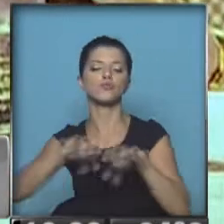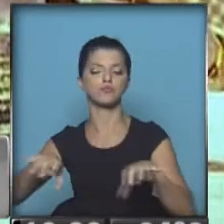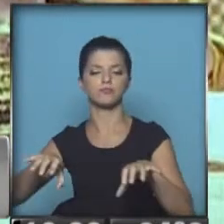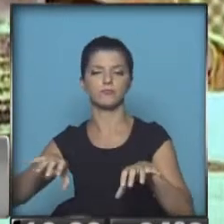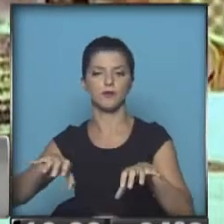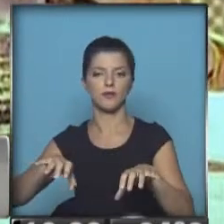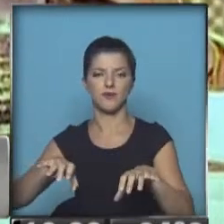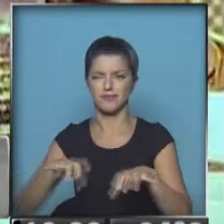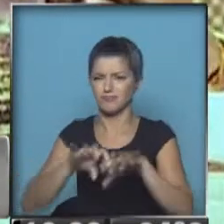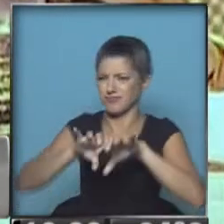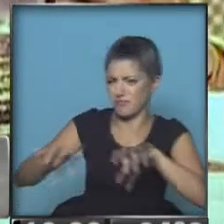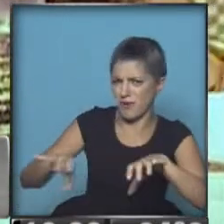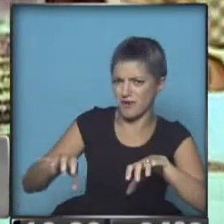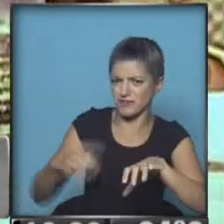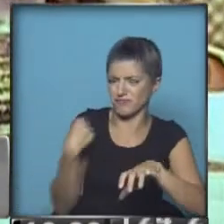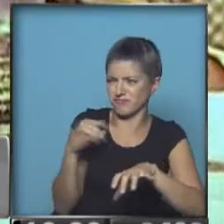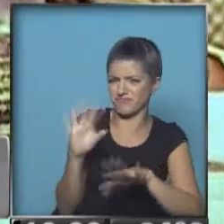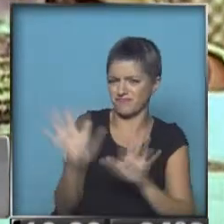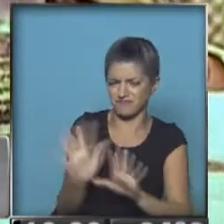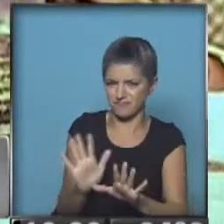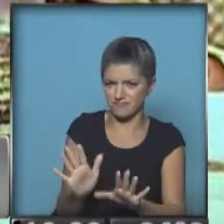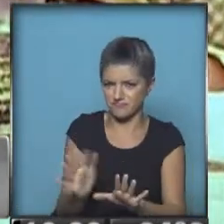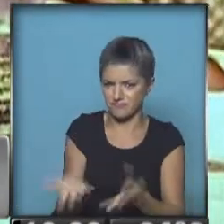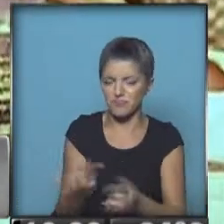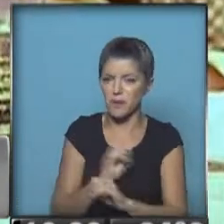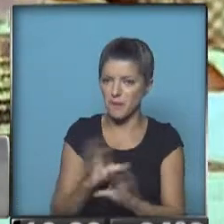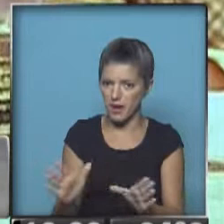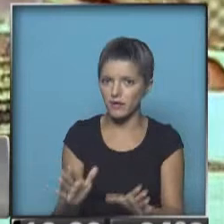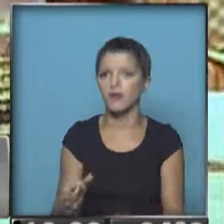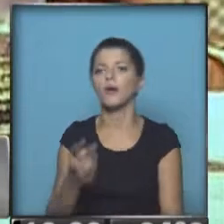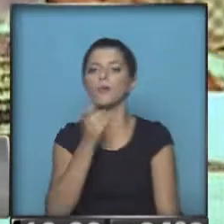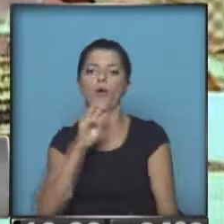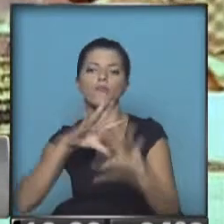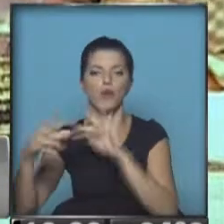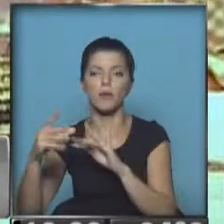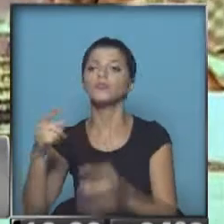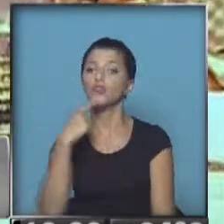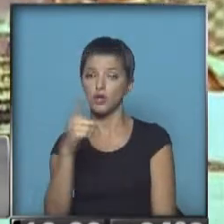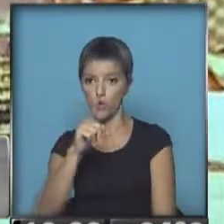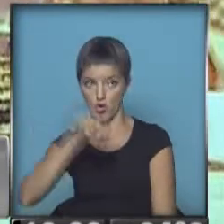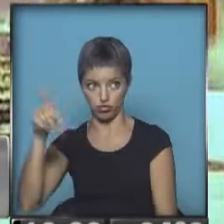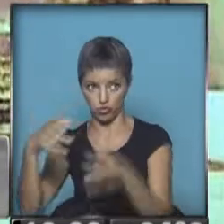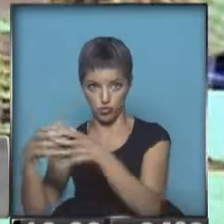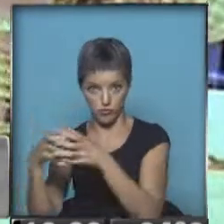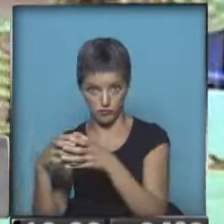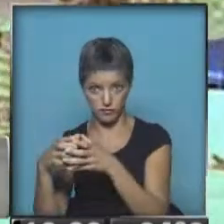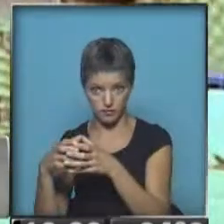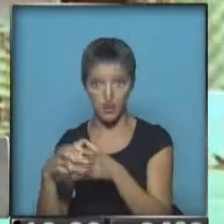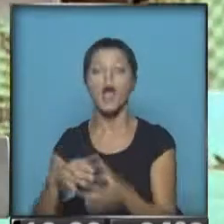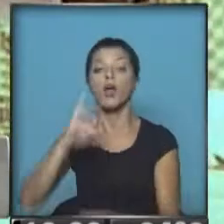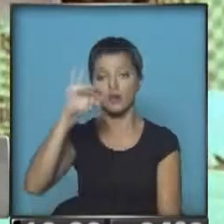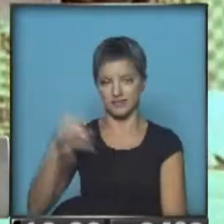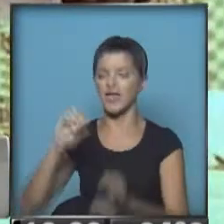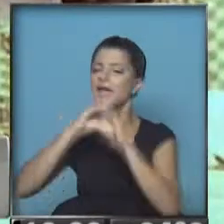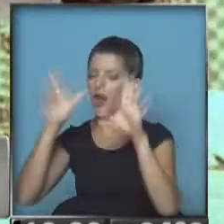son absolutamente artificiales, de estilo, de formas. No me refiero a las otras divisiones, a los que sí tienen claro